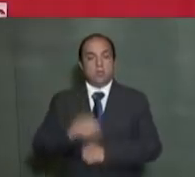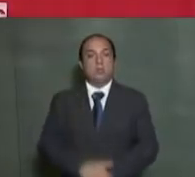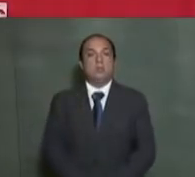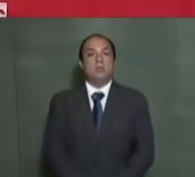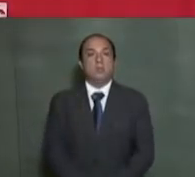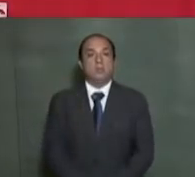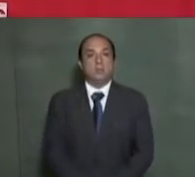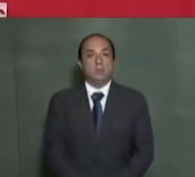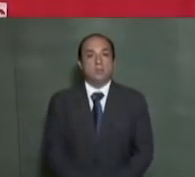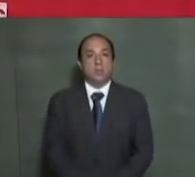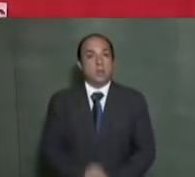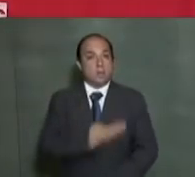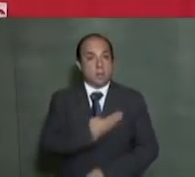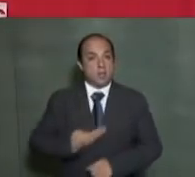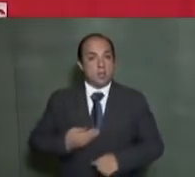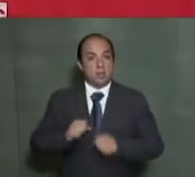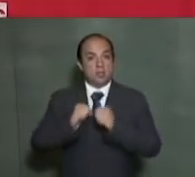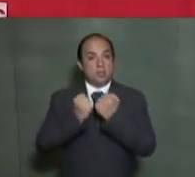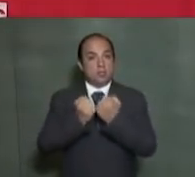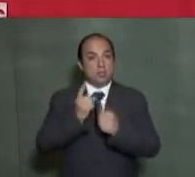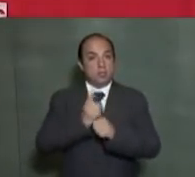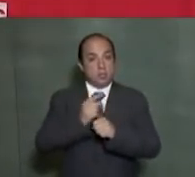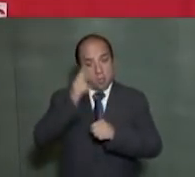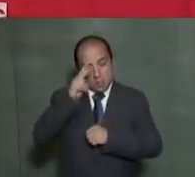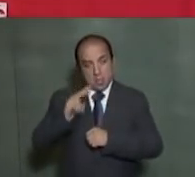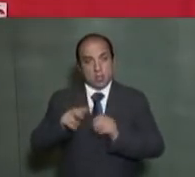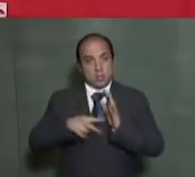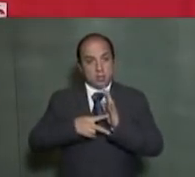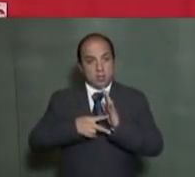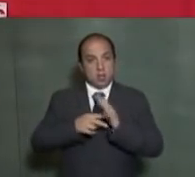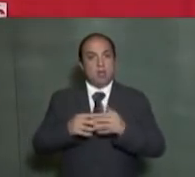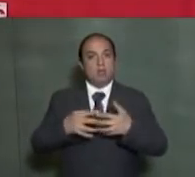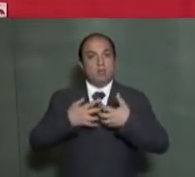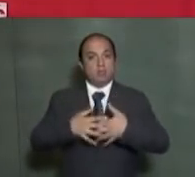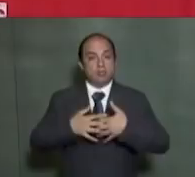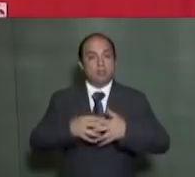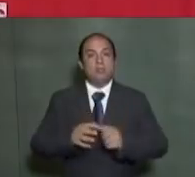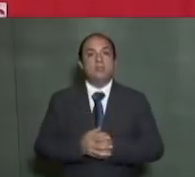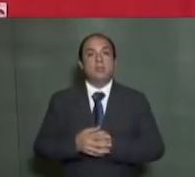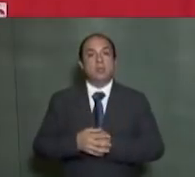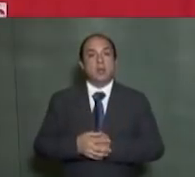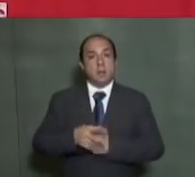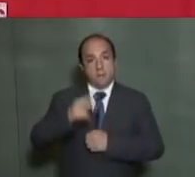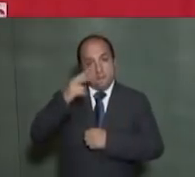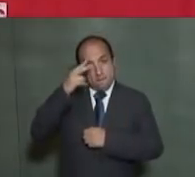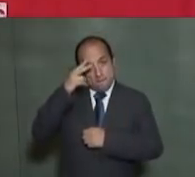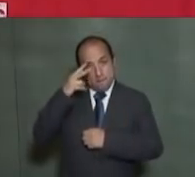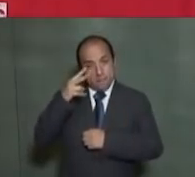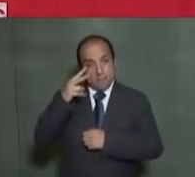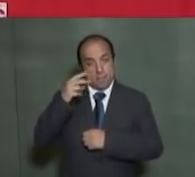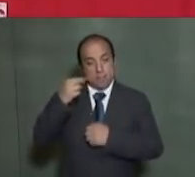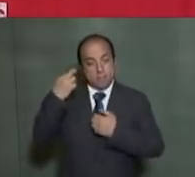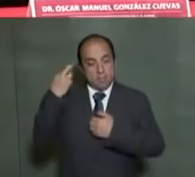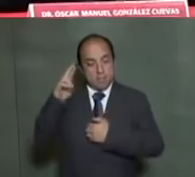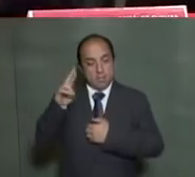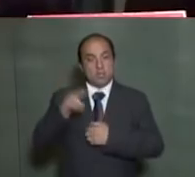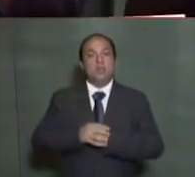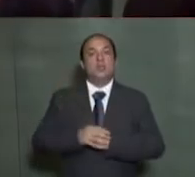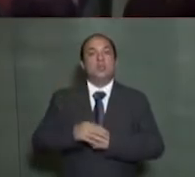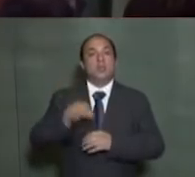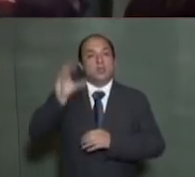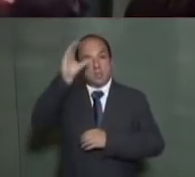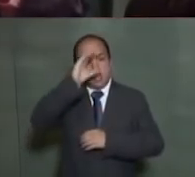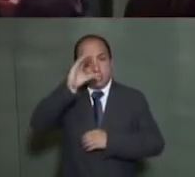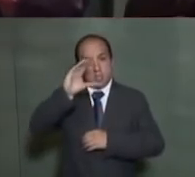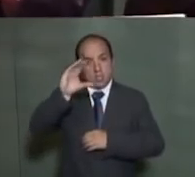El presidente de la Sociedad Mexicana de Ingeniería Estructural, maestro en Ciencias, Carlos Alfredo Tapia García.